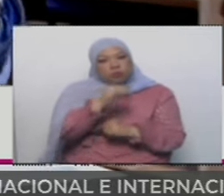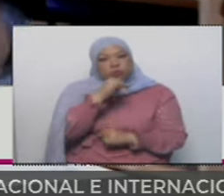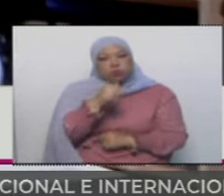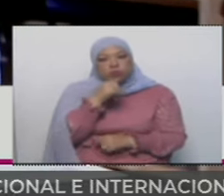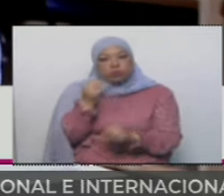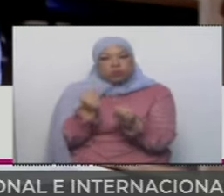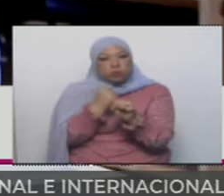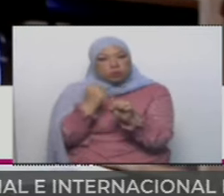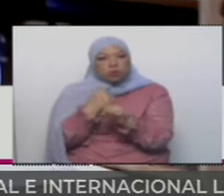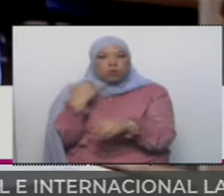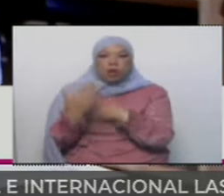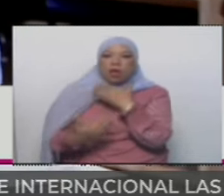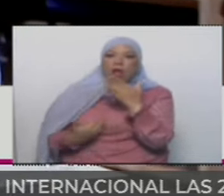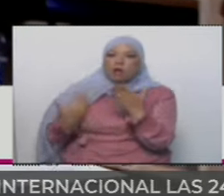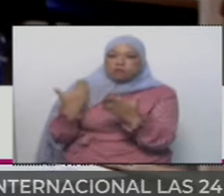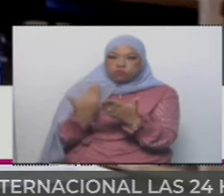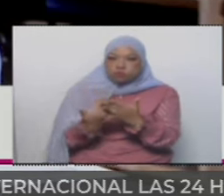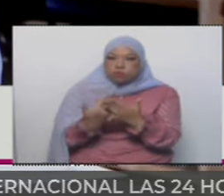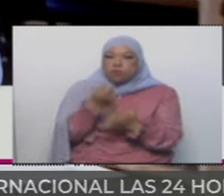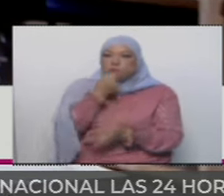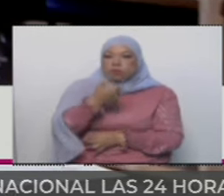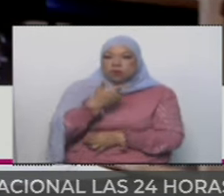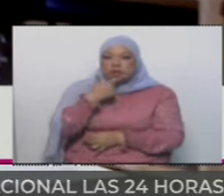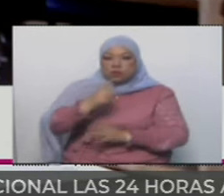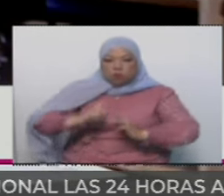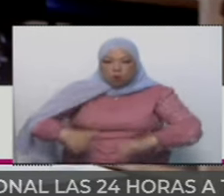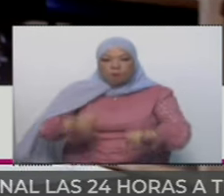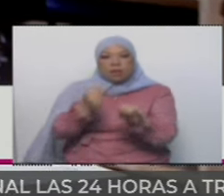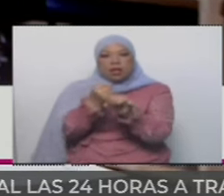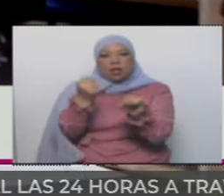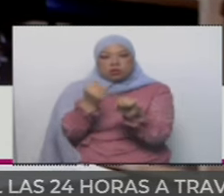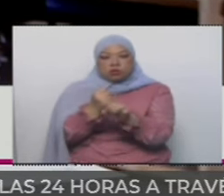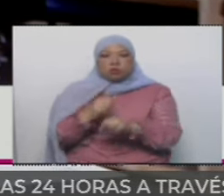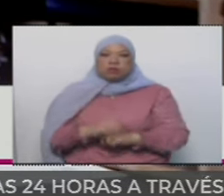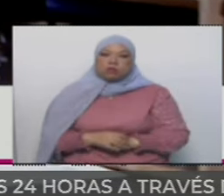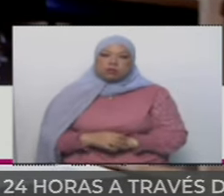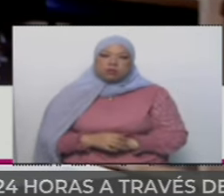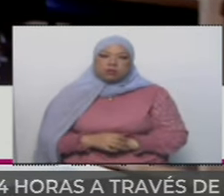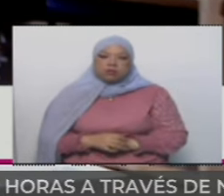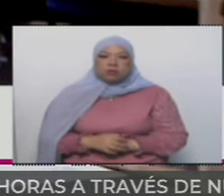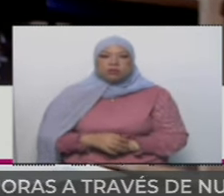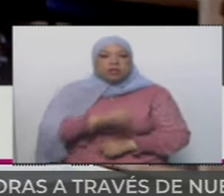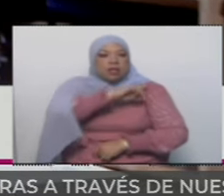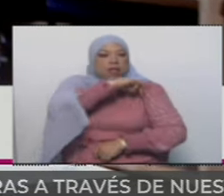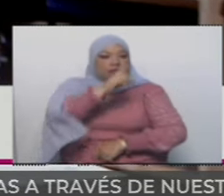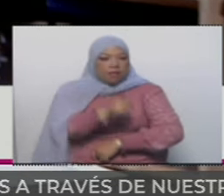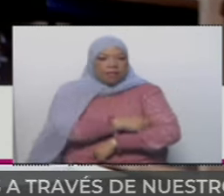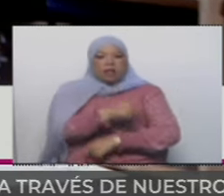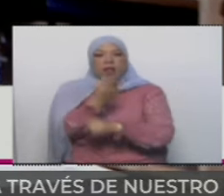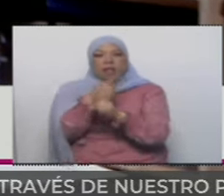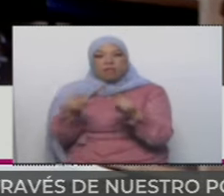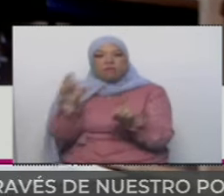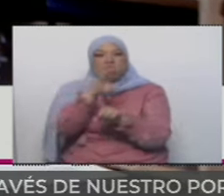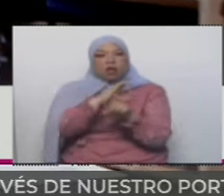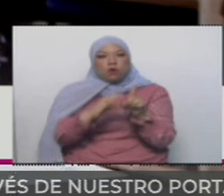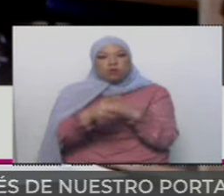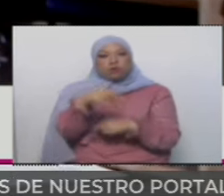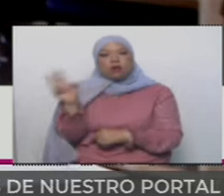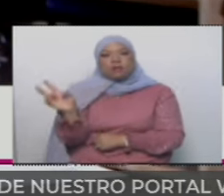un reverdecer, un renacimiento del poder de la diversidad cultural